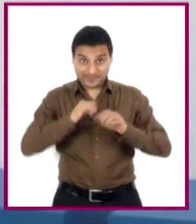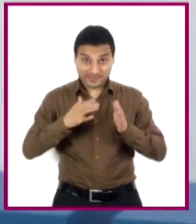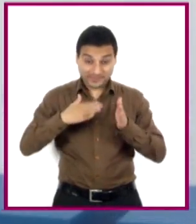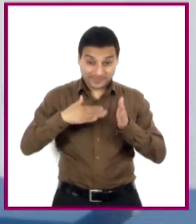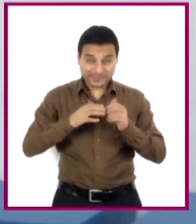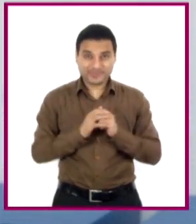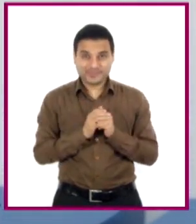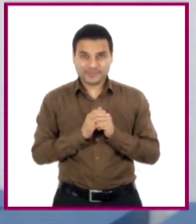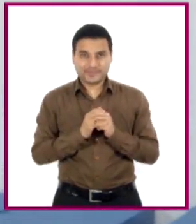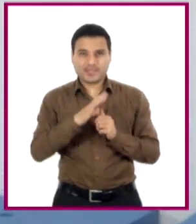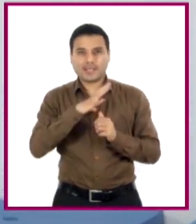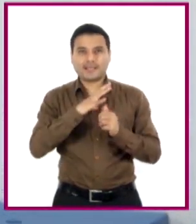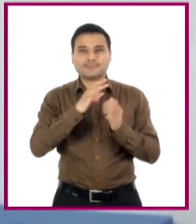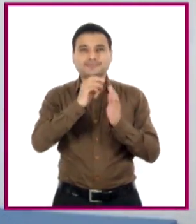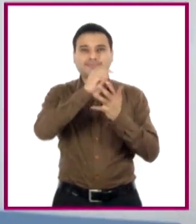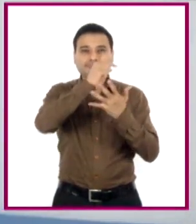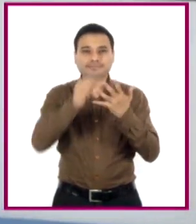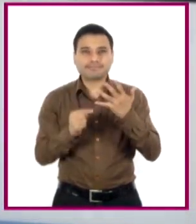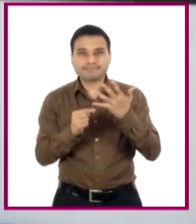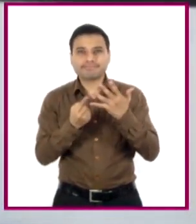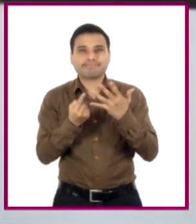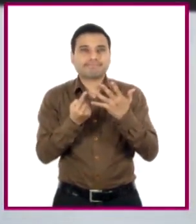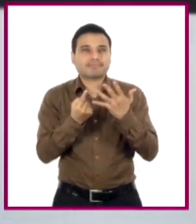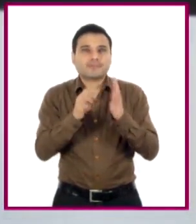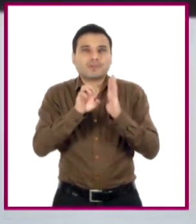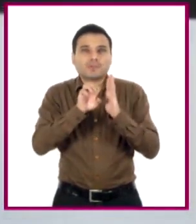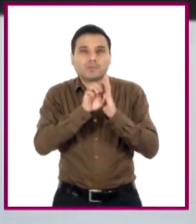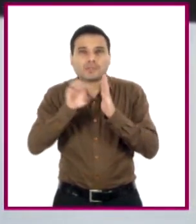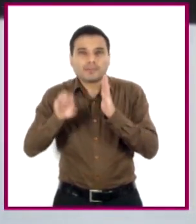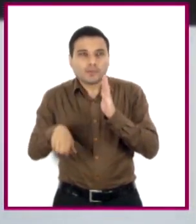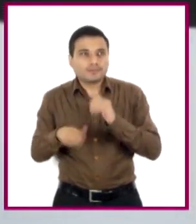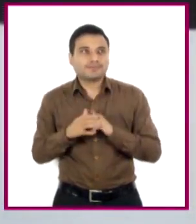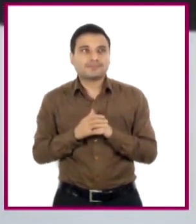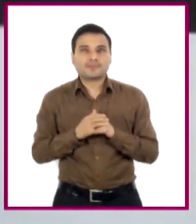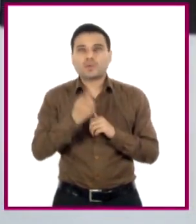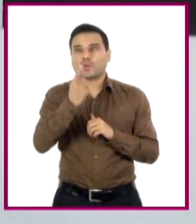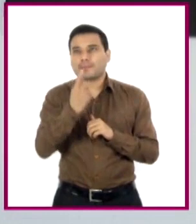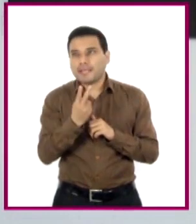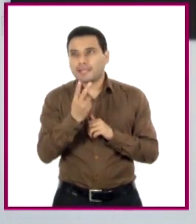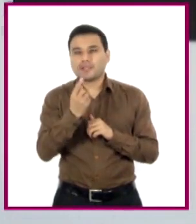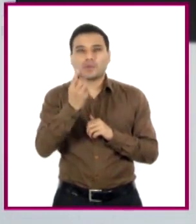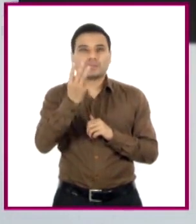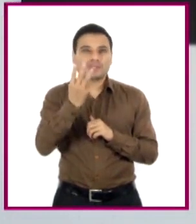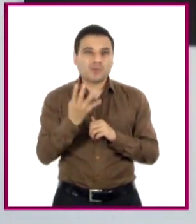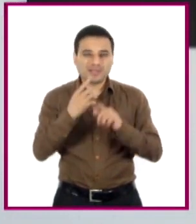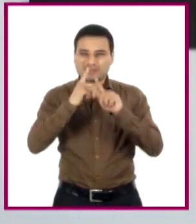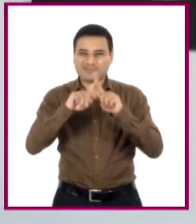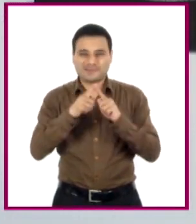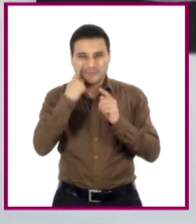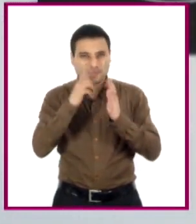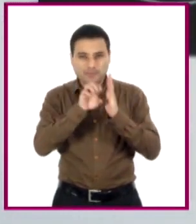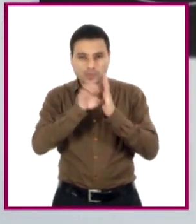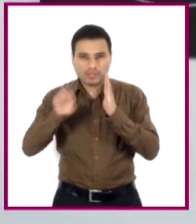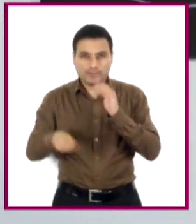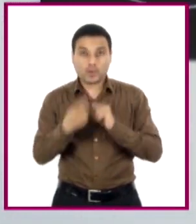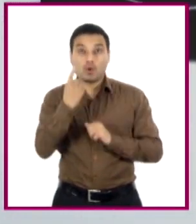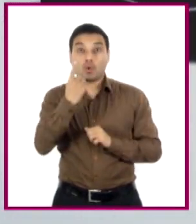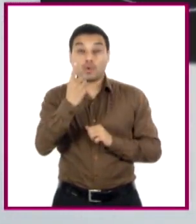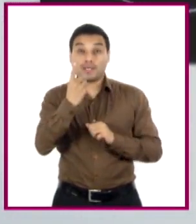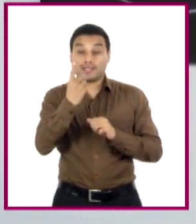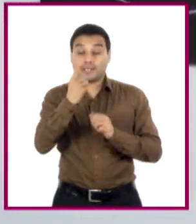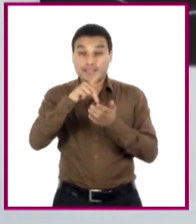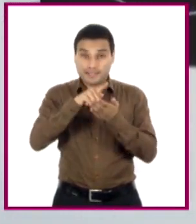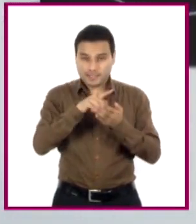con medidas de los ingredientes expresadas en fracciones o en decimales, como 1.5 kilos de